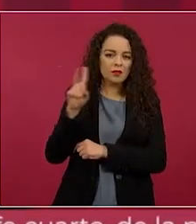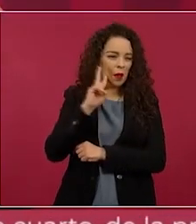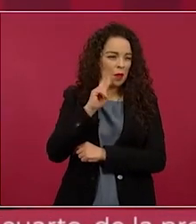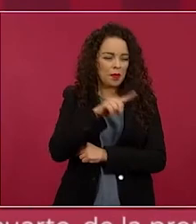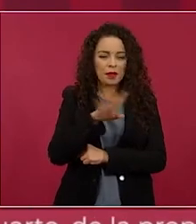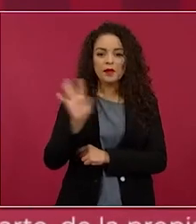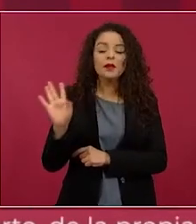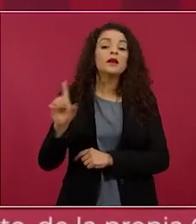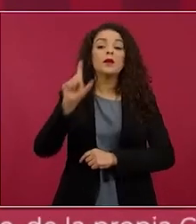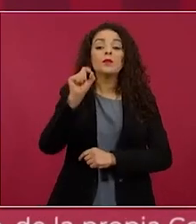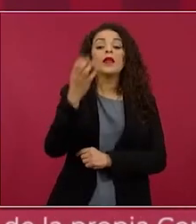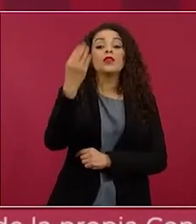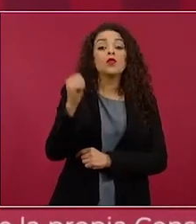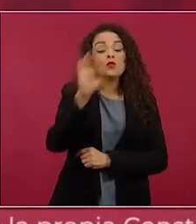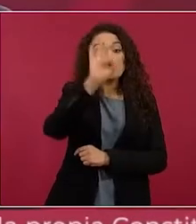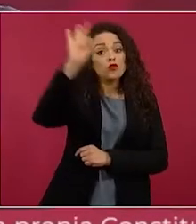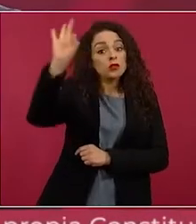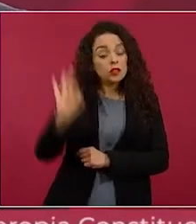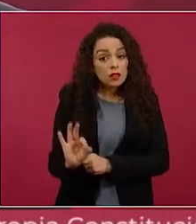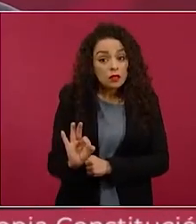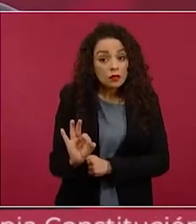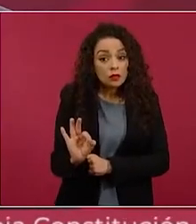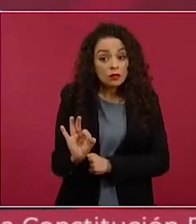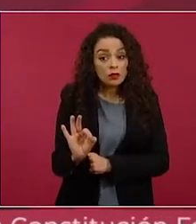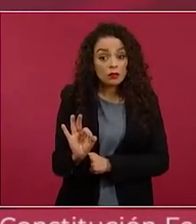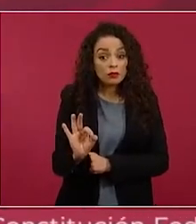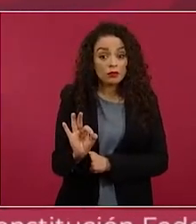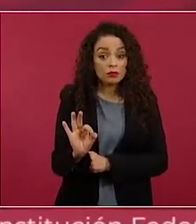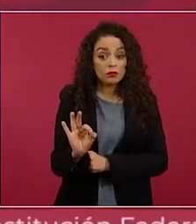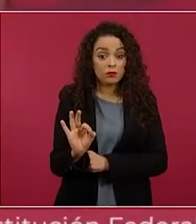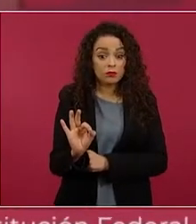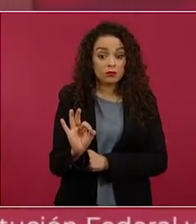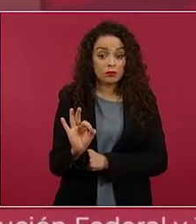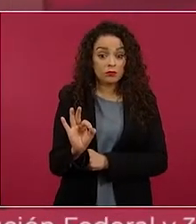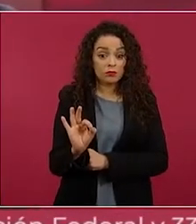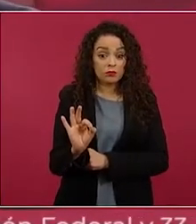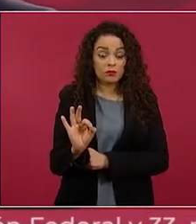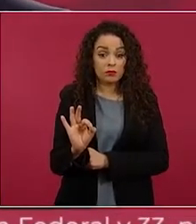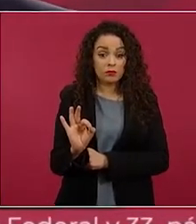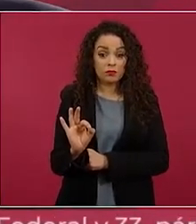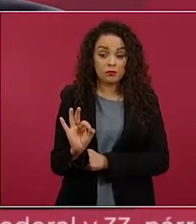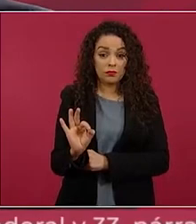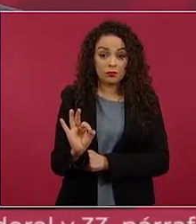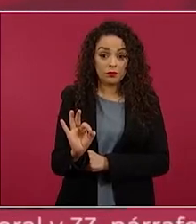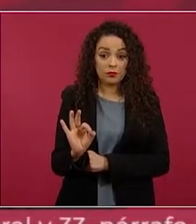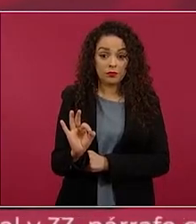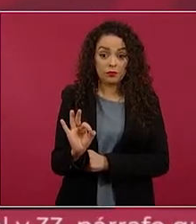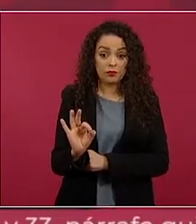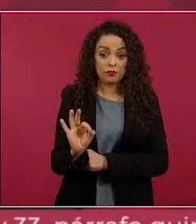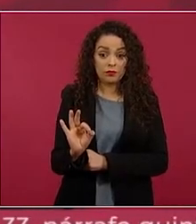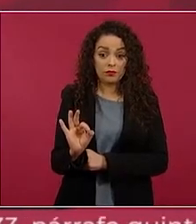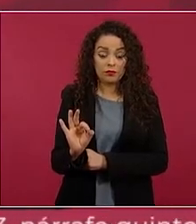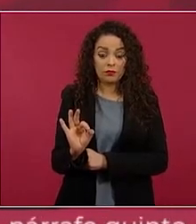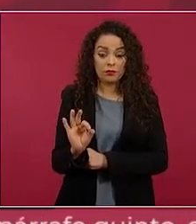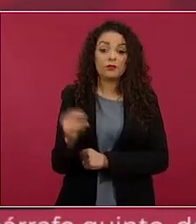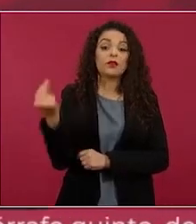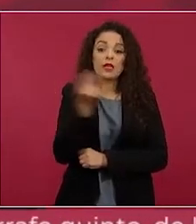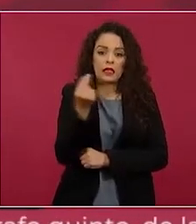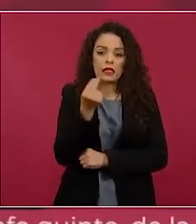En el caso de que se unan, que ya están pues, pero se terminen de poner de